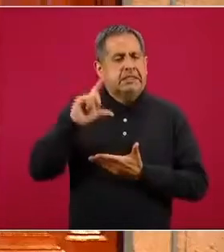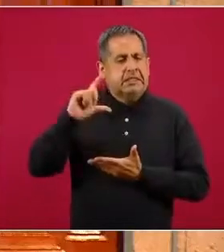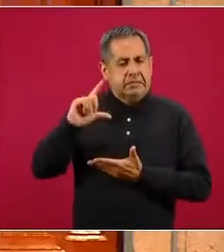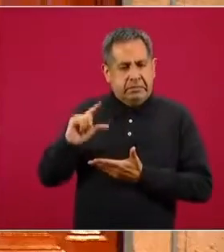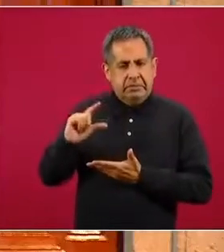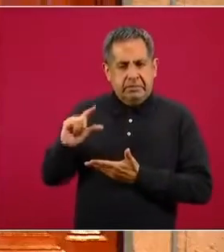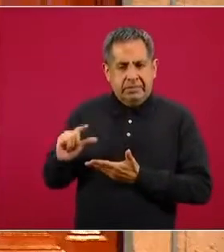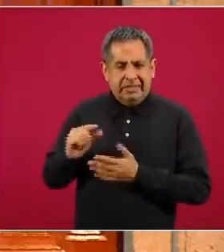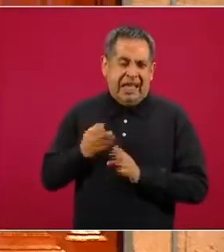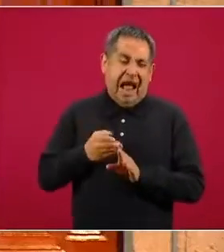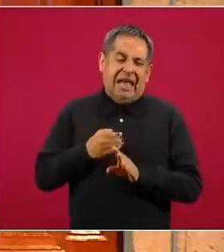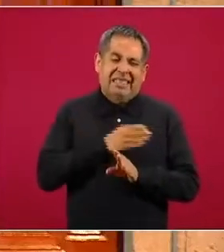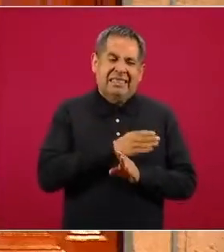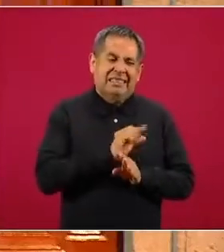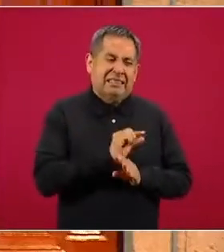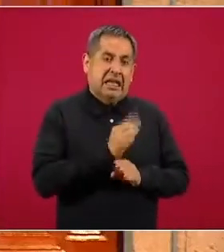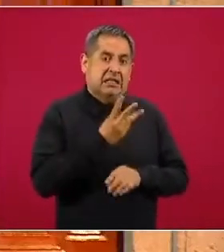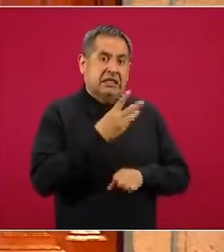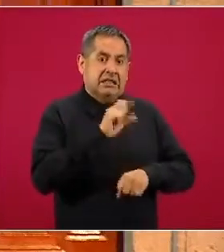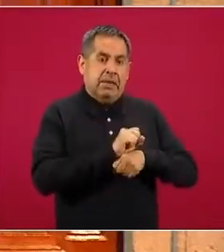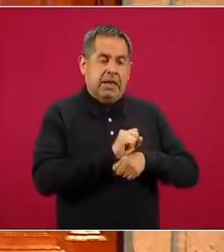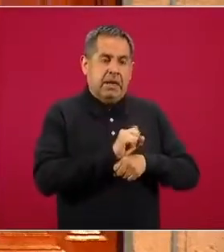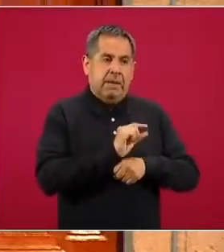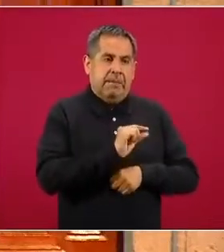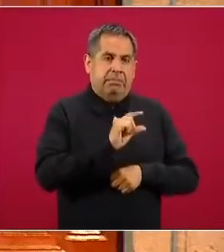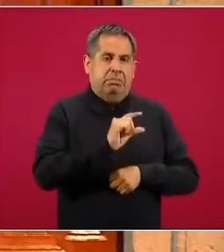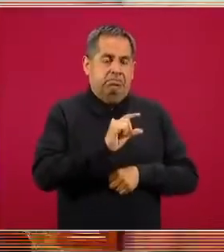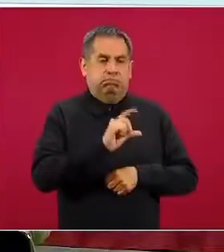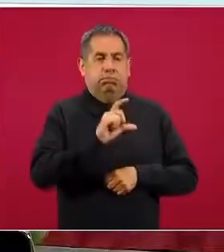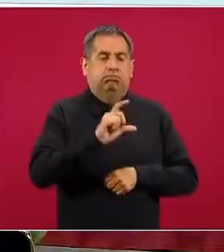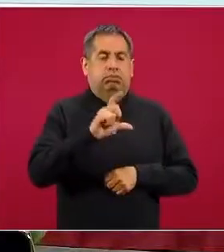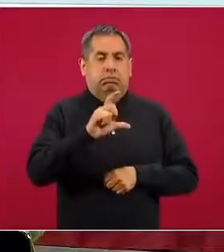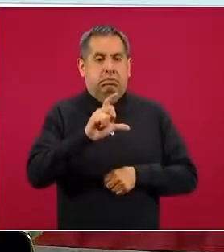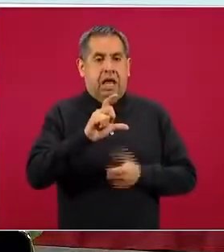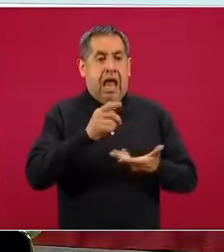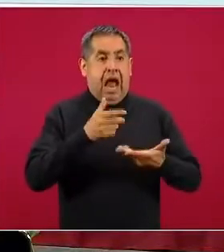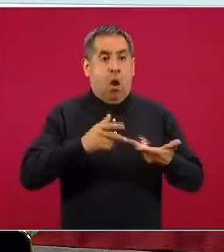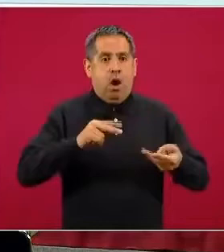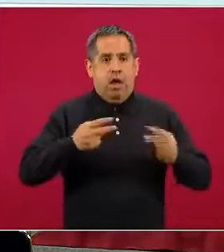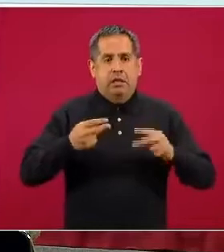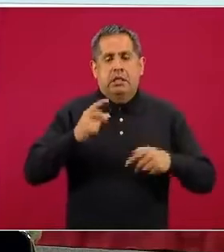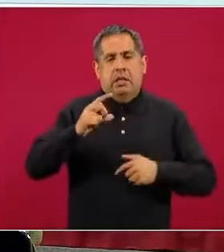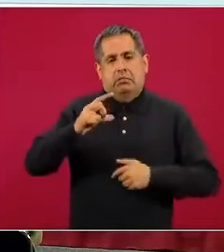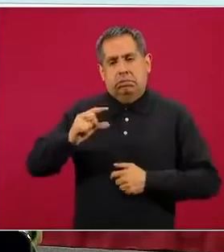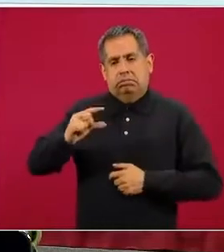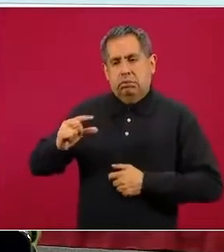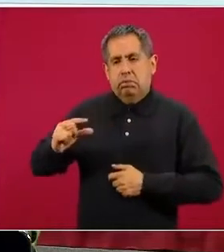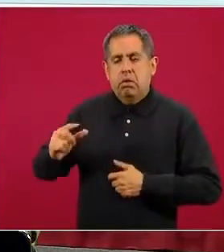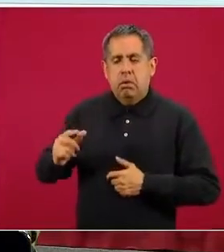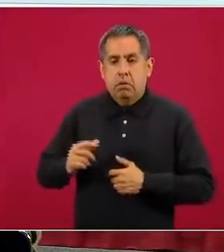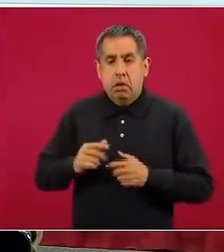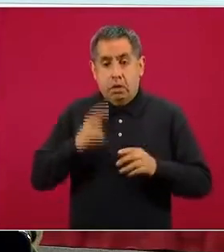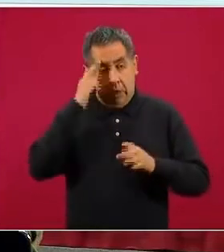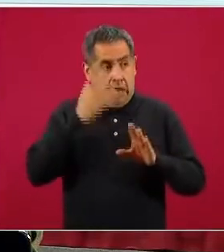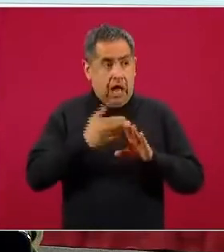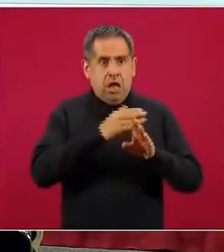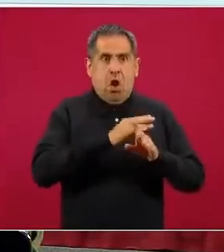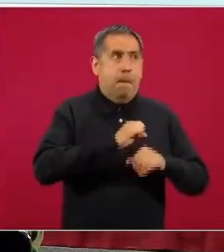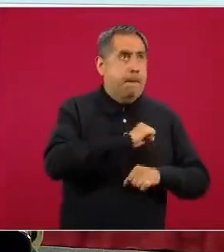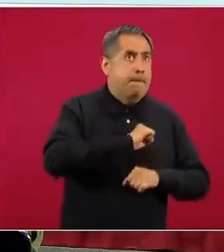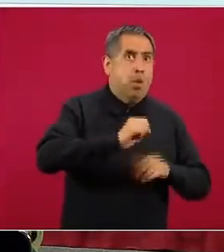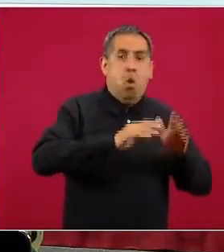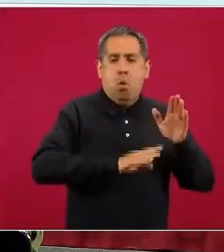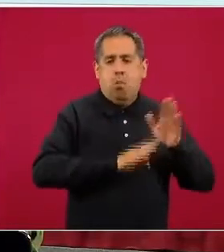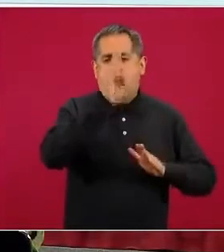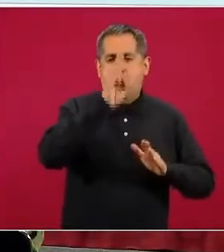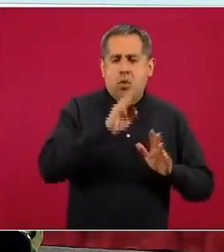de haber tenido estas 3 semanas de un ascenso, sin llegar lógicamente a niveles como los que tuvimos en